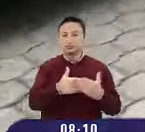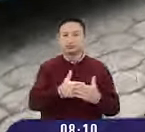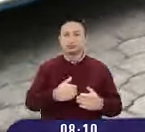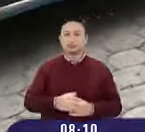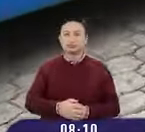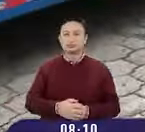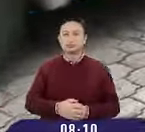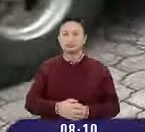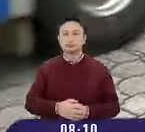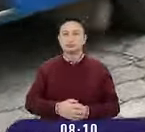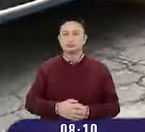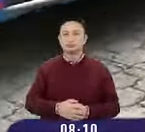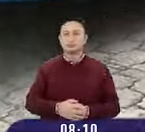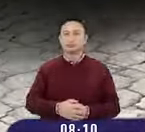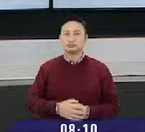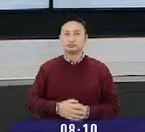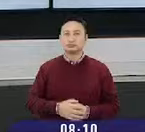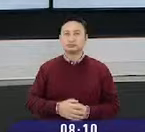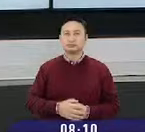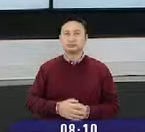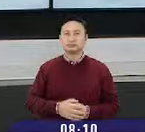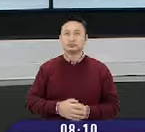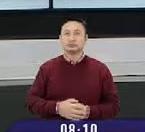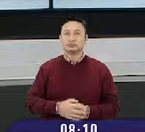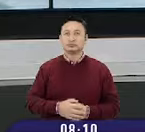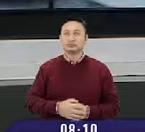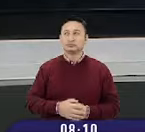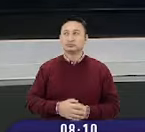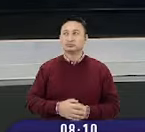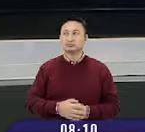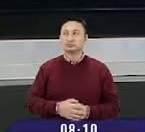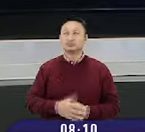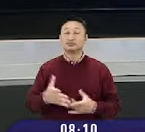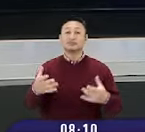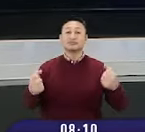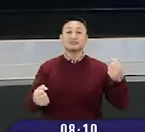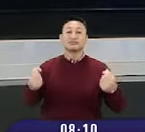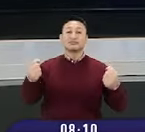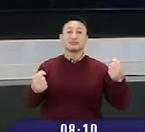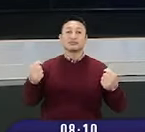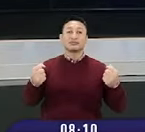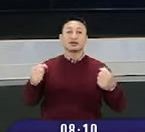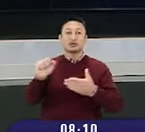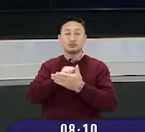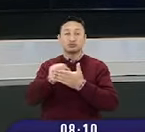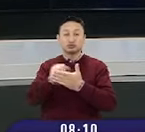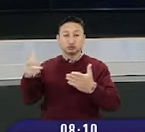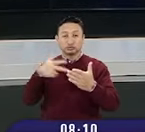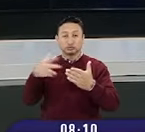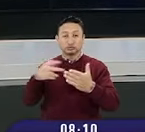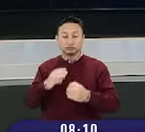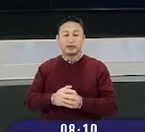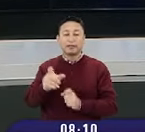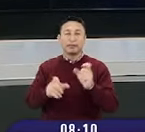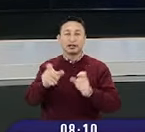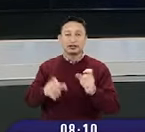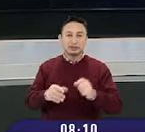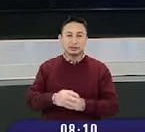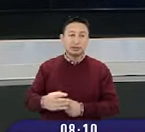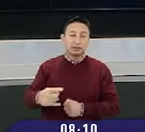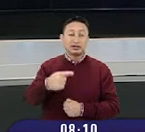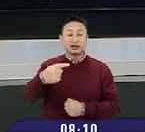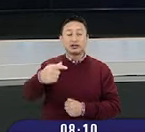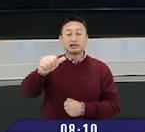informó Adriana Rojas. Las lavadoras de autos en el sector de Lagatazo vuelven a poner a los moradores y a los